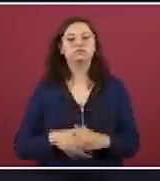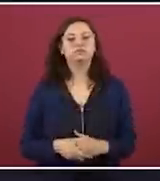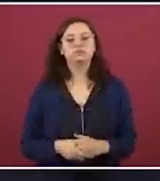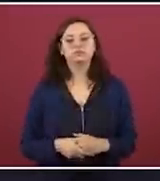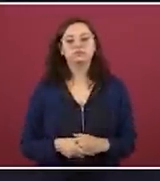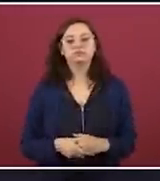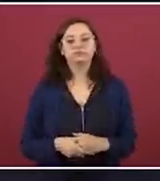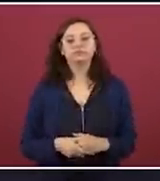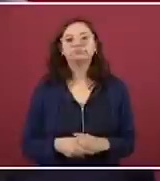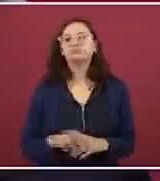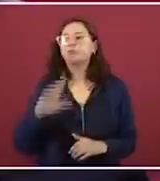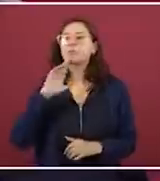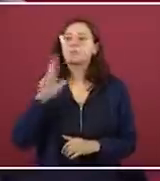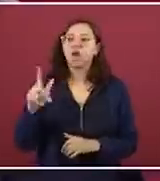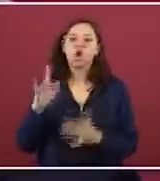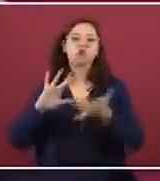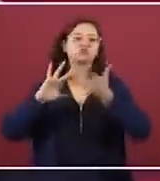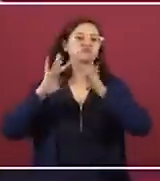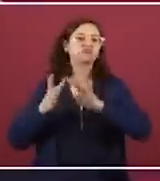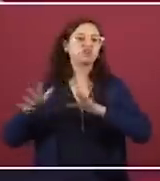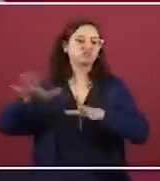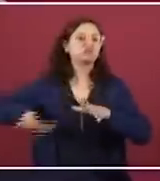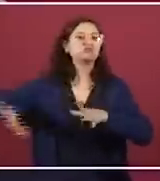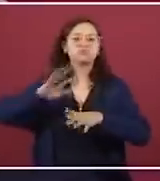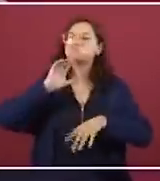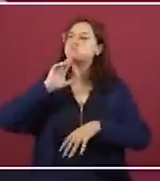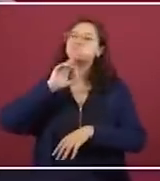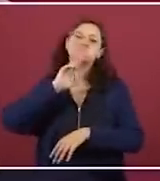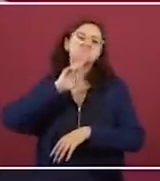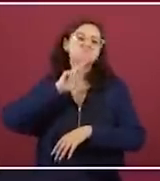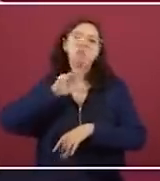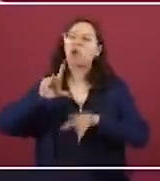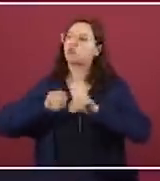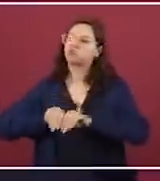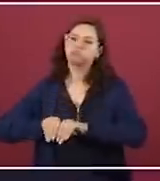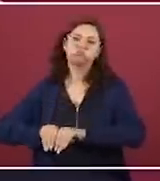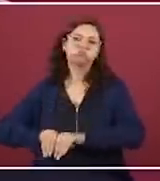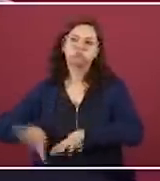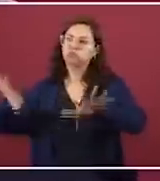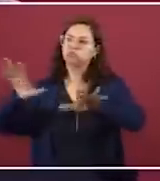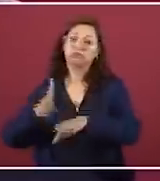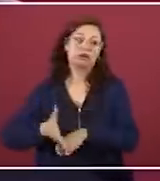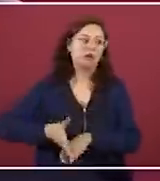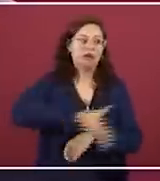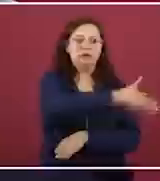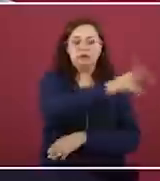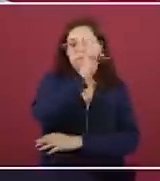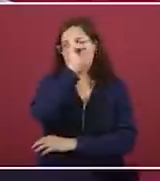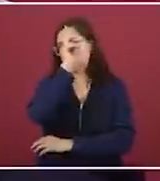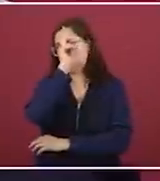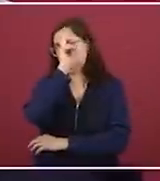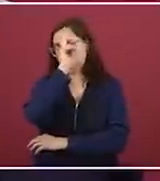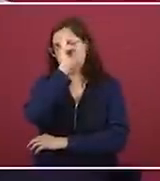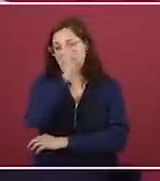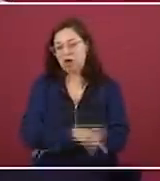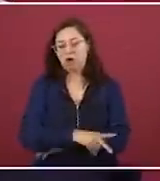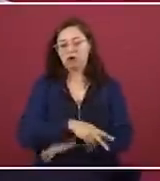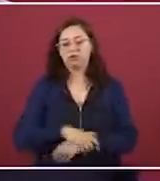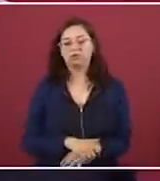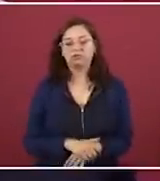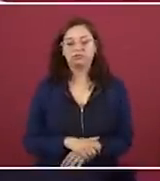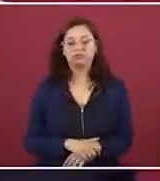es mucho mejor eso que lo que había, sin duda, sobre todo para la oposición.